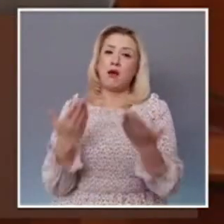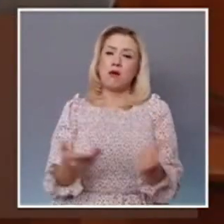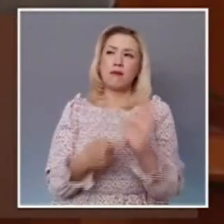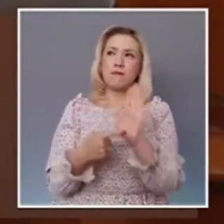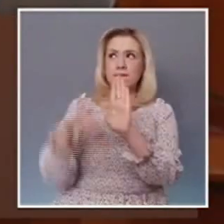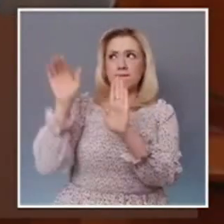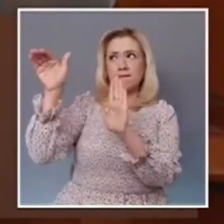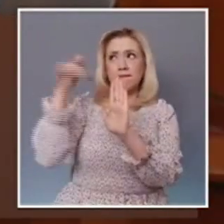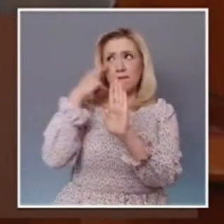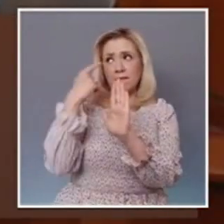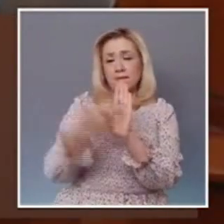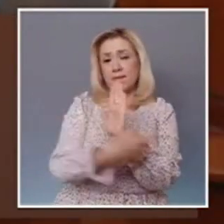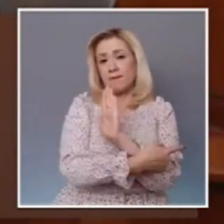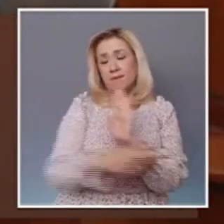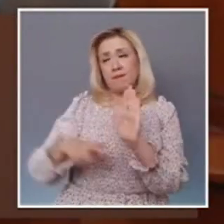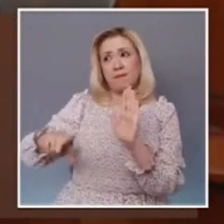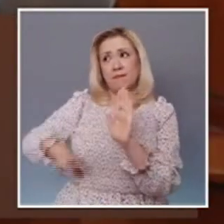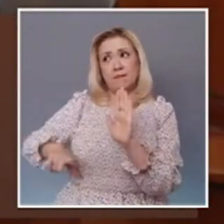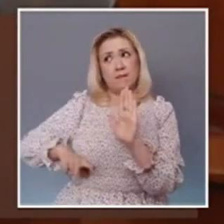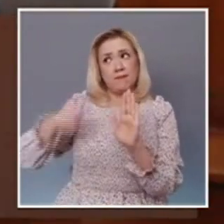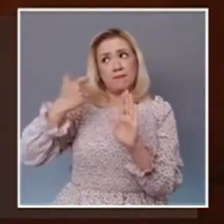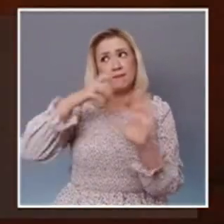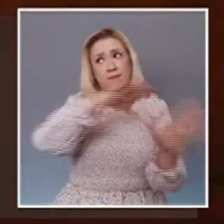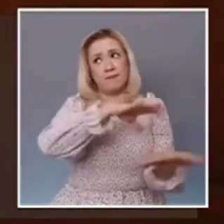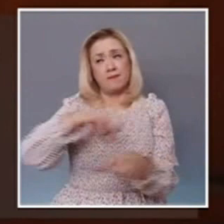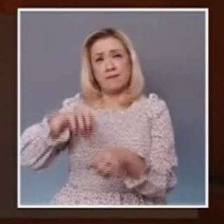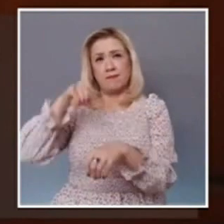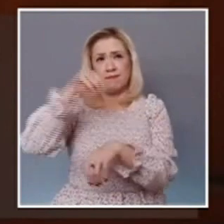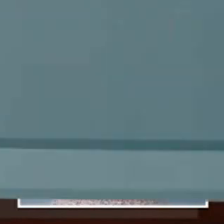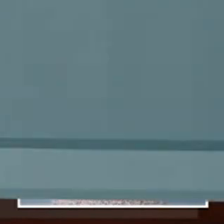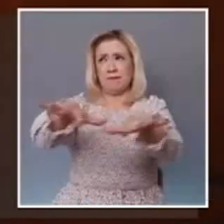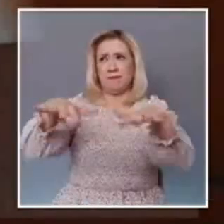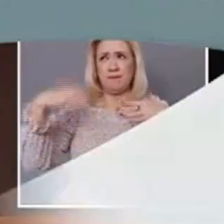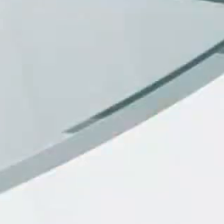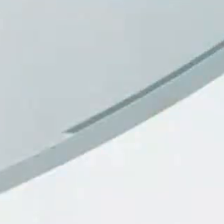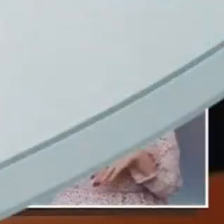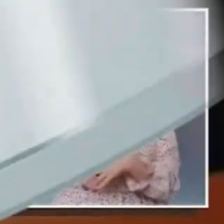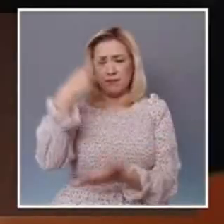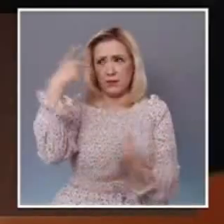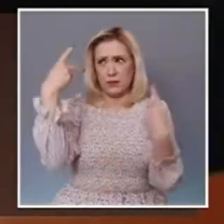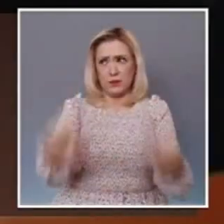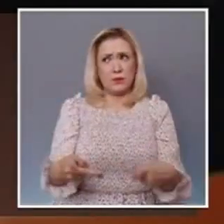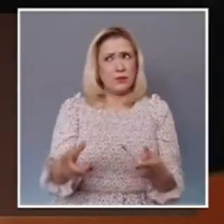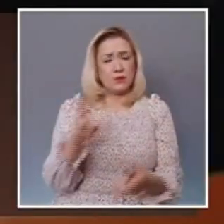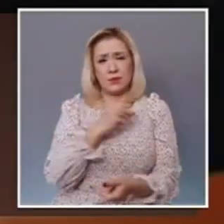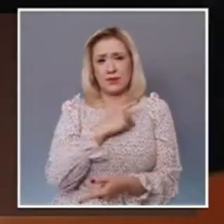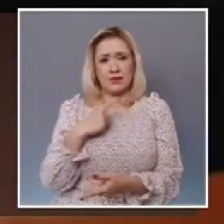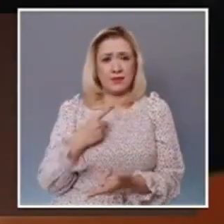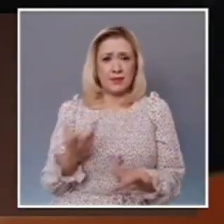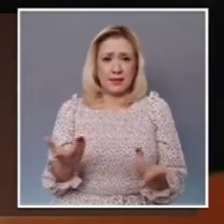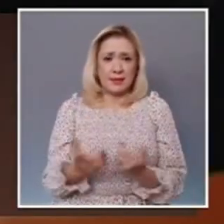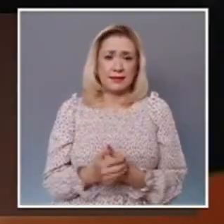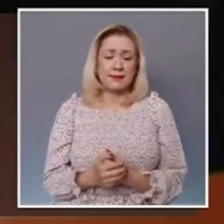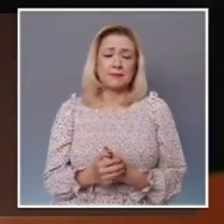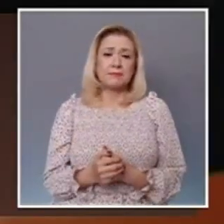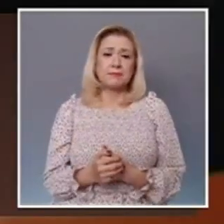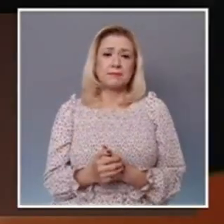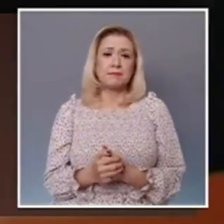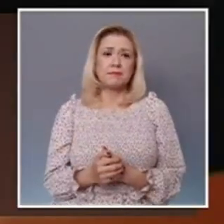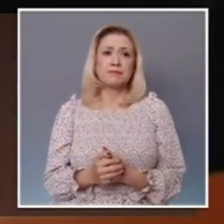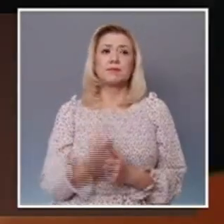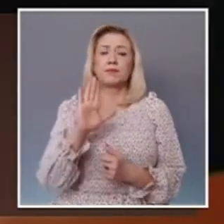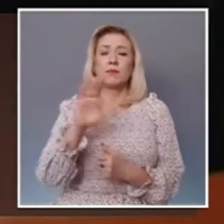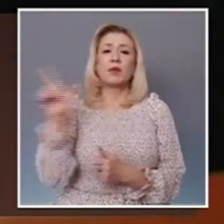Estado para que determine lo que en derecho corresponda. Si bien las expresiones de Salomón Jara no